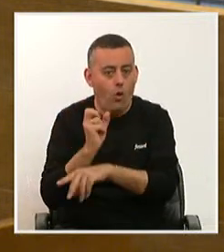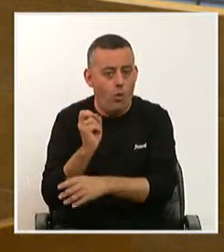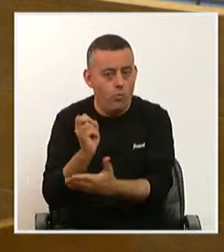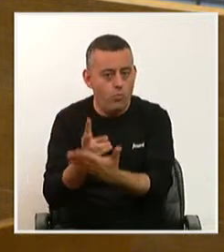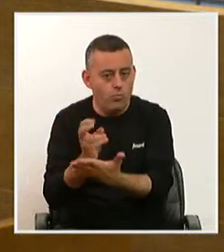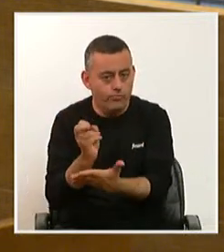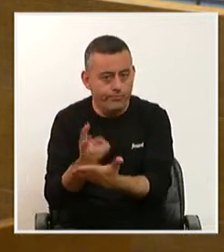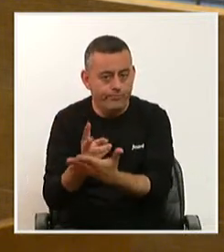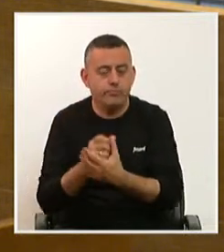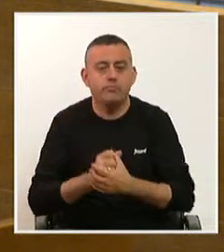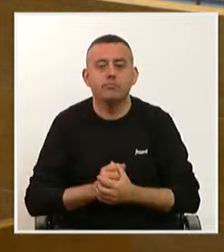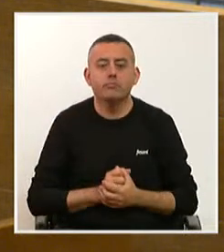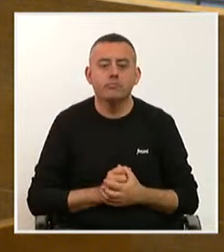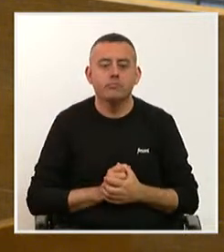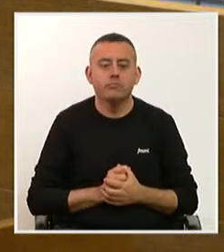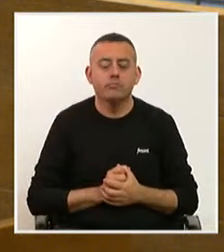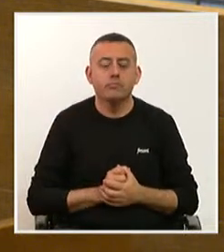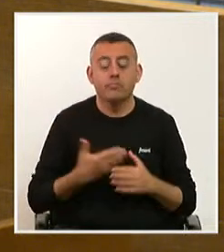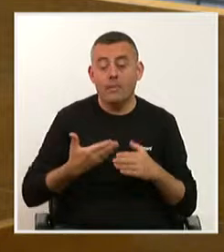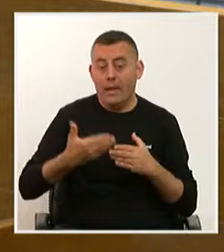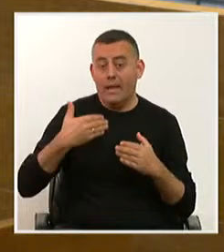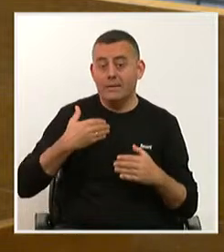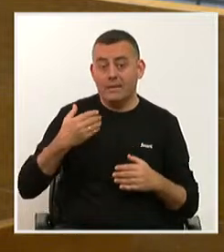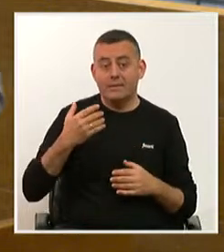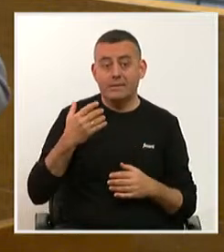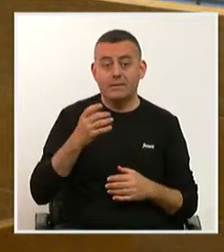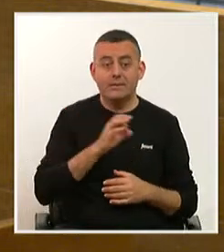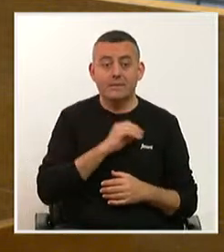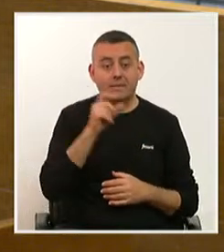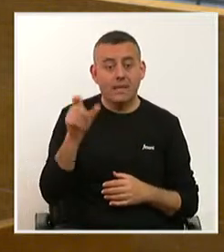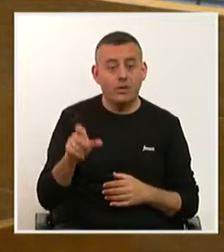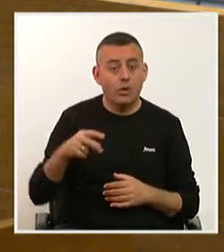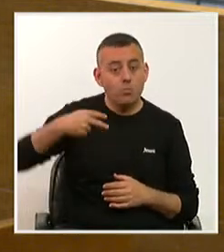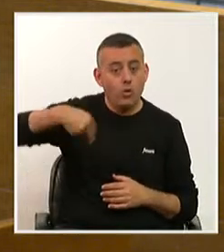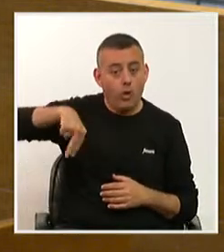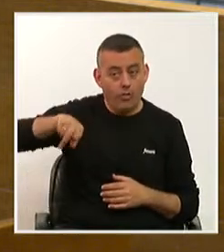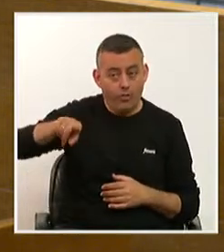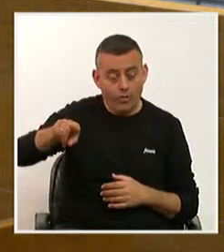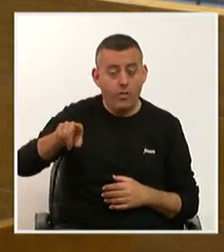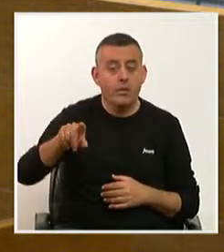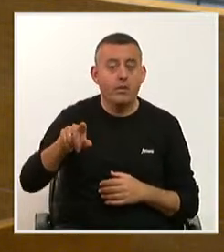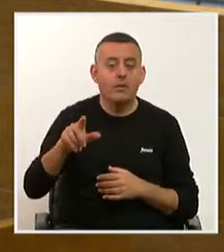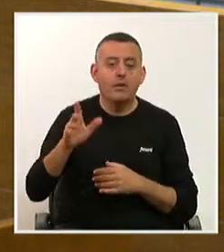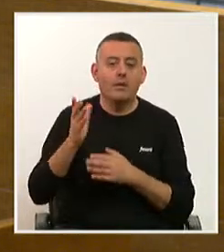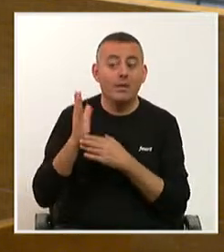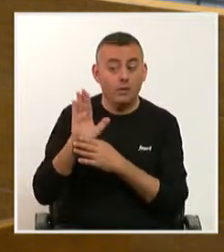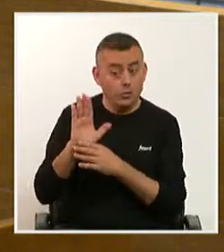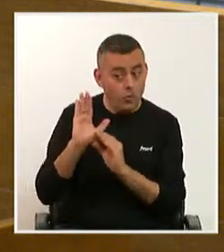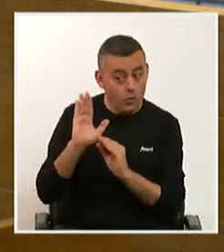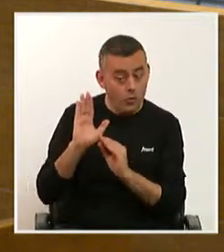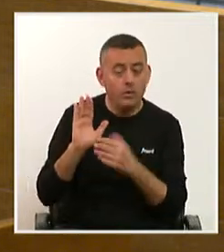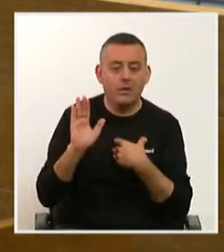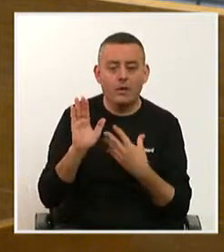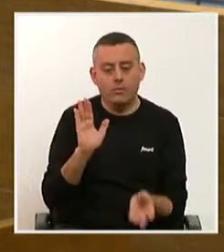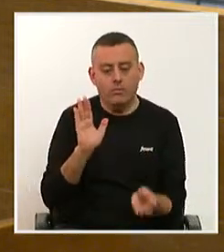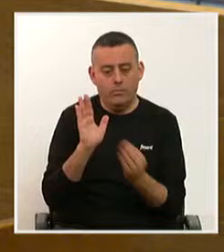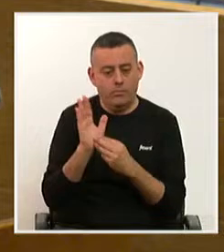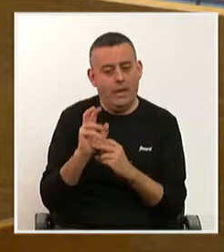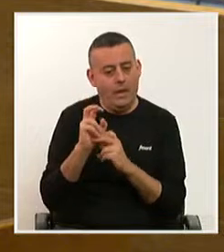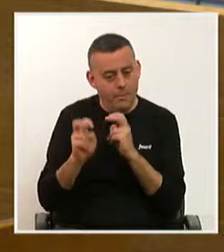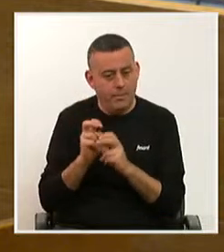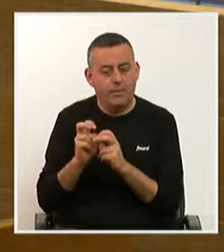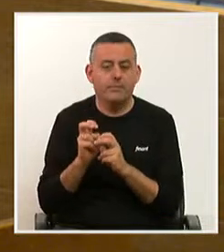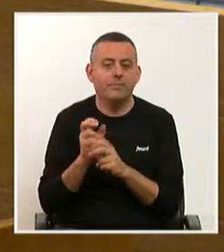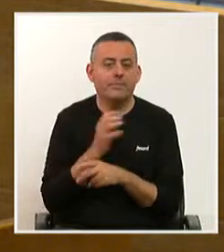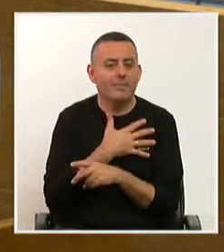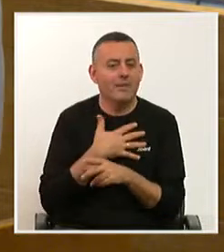que señor muño una es cre que una y que es entar